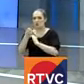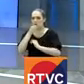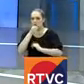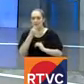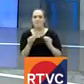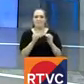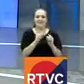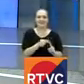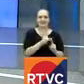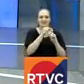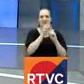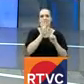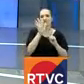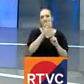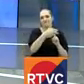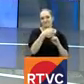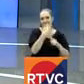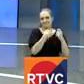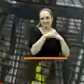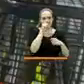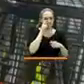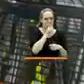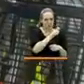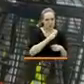especial de trata de personas. ¡Feliz noche!